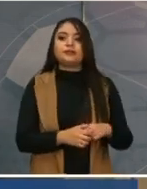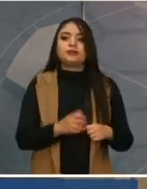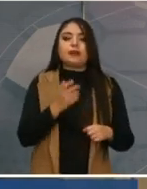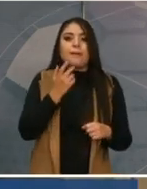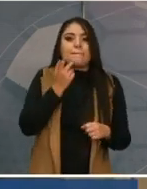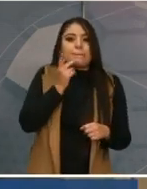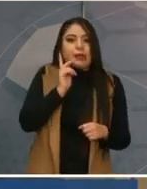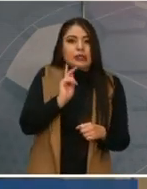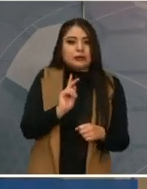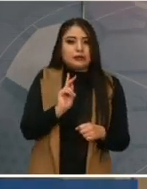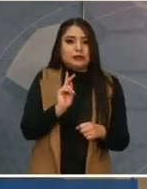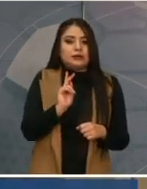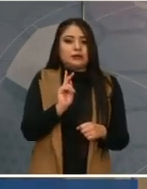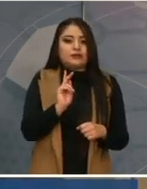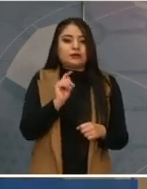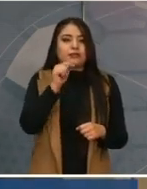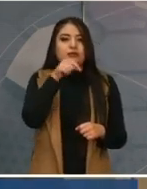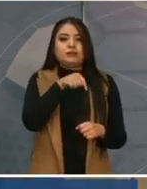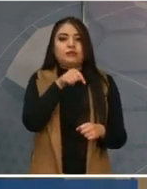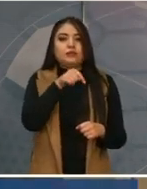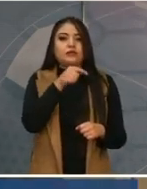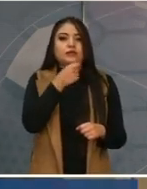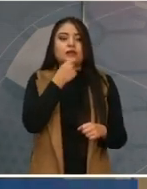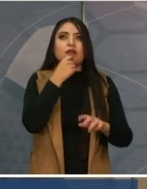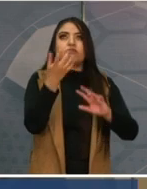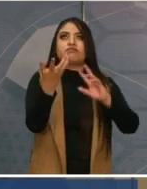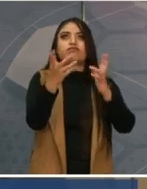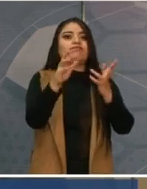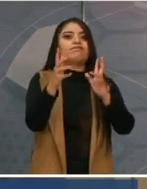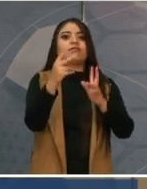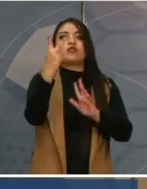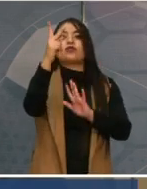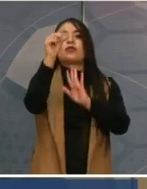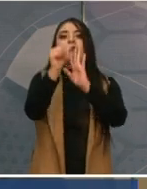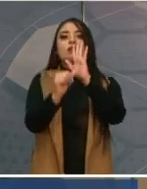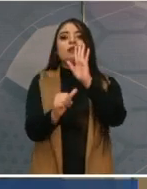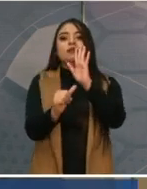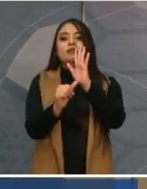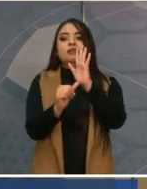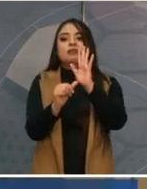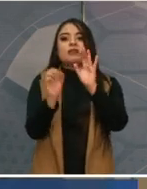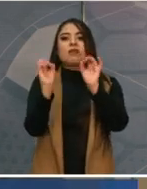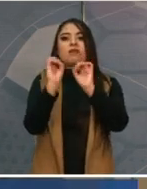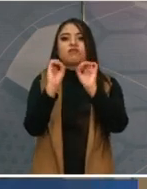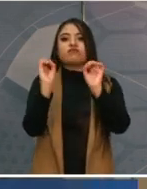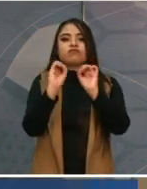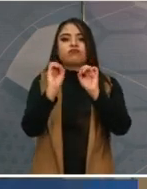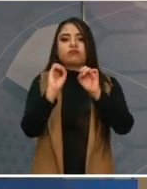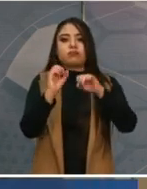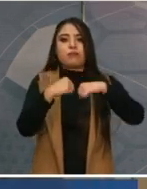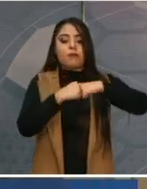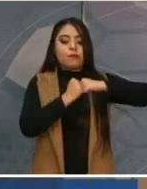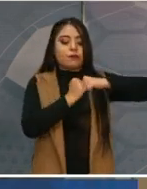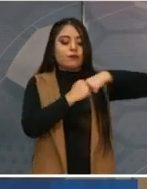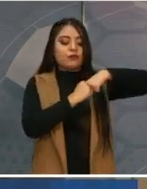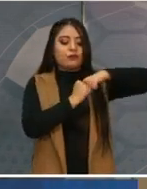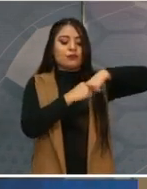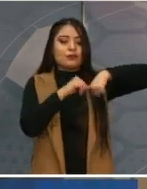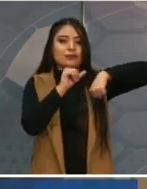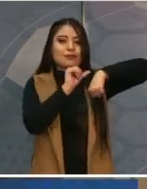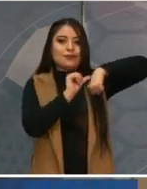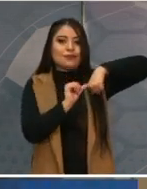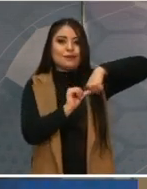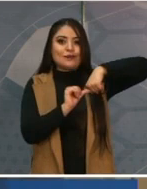dura 2 meses sin la operación porque no tenían el material para hacer la operación del